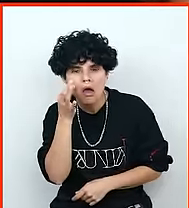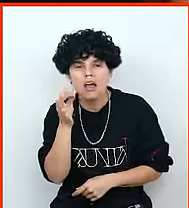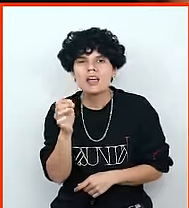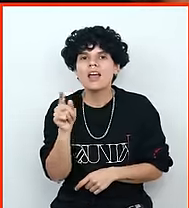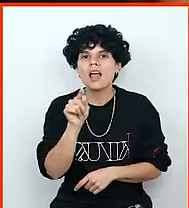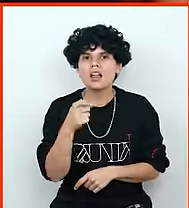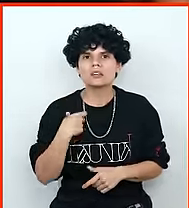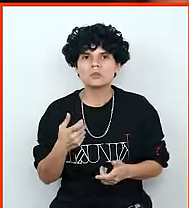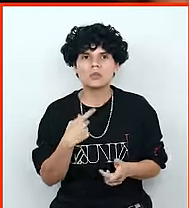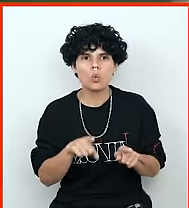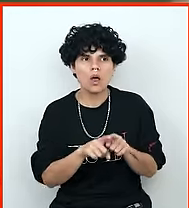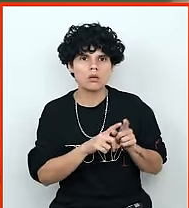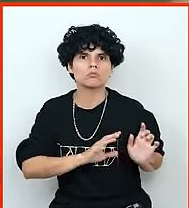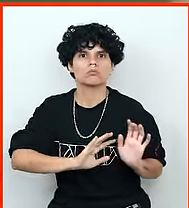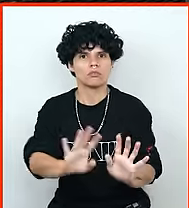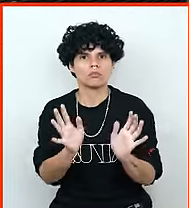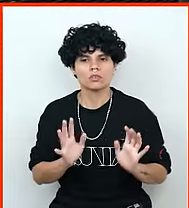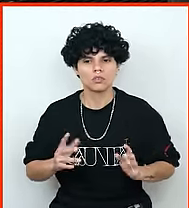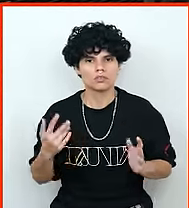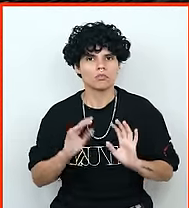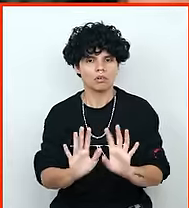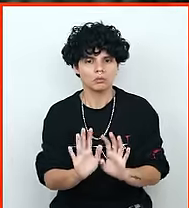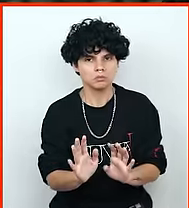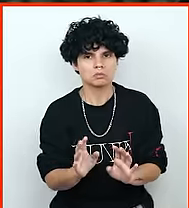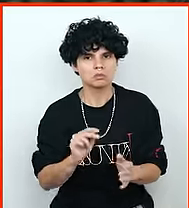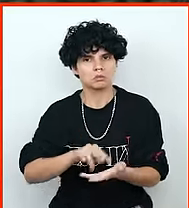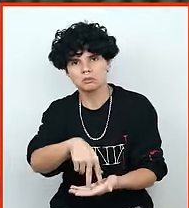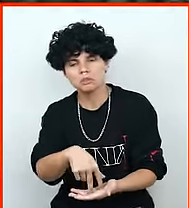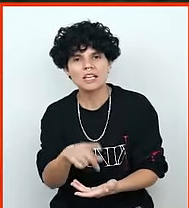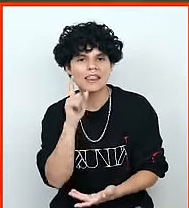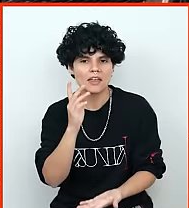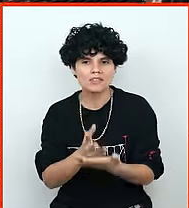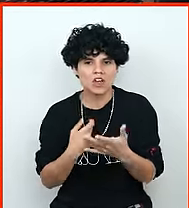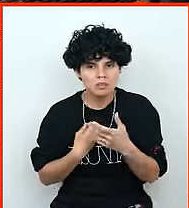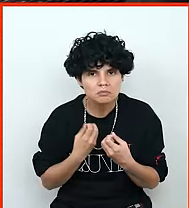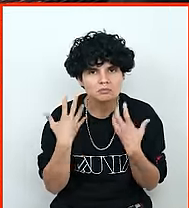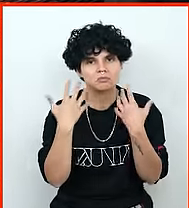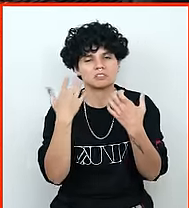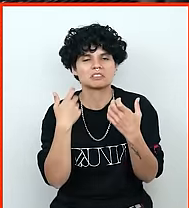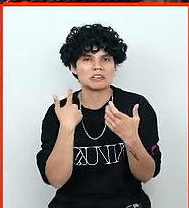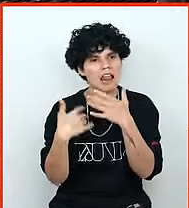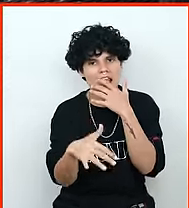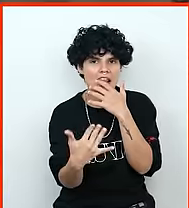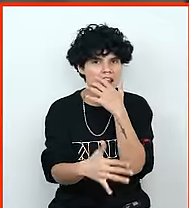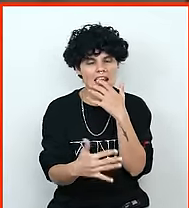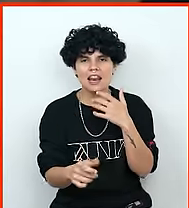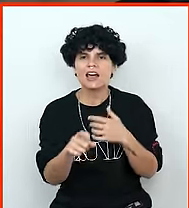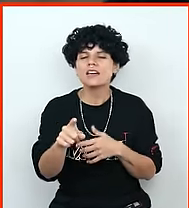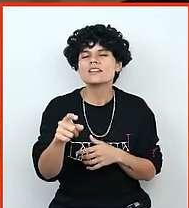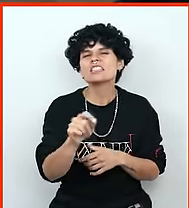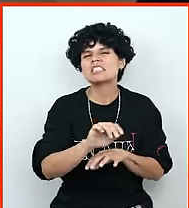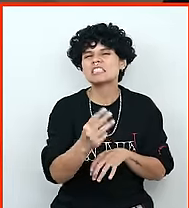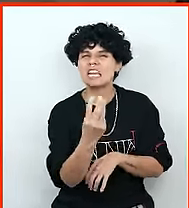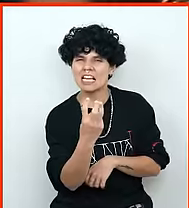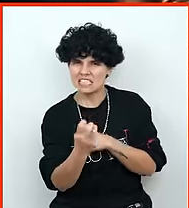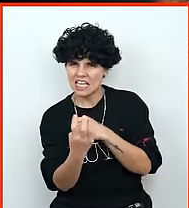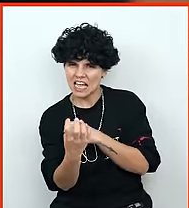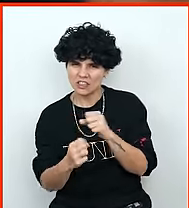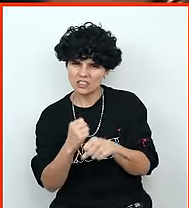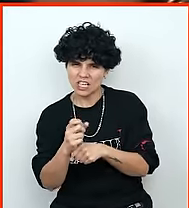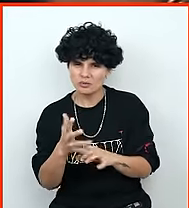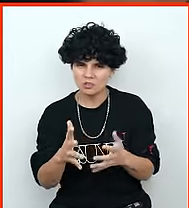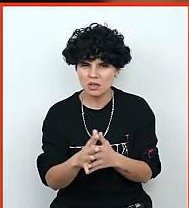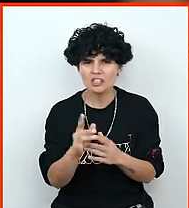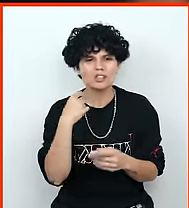leones y ahí como que le agarré el gusto a freestylear. Entonces, bueno, ¿y ahí andáis pintando todo? ¿Qué tenía ahí? Unos 13, 14. ¿13? ¿Y sí. Con sí, todo pues, el plumón